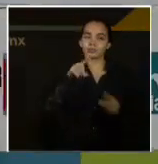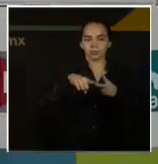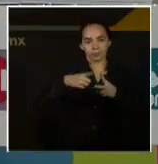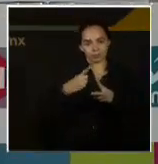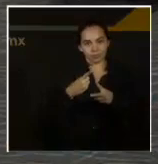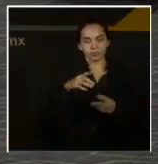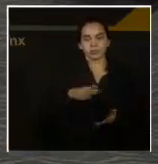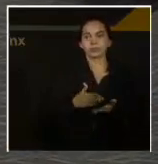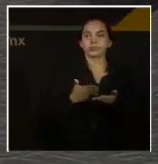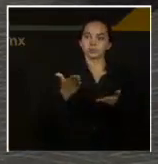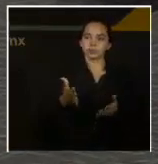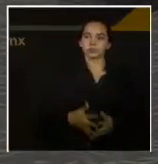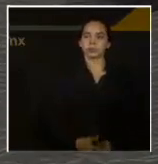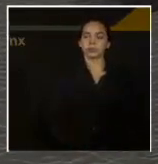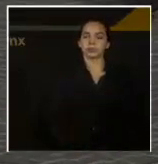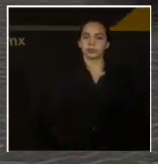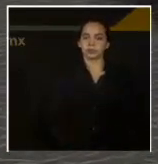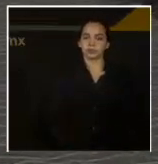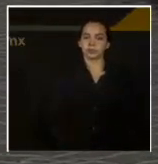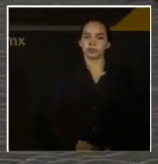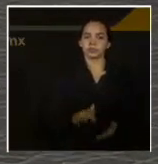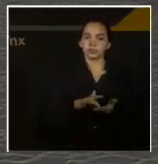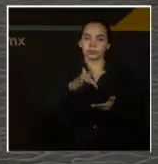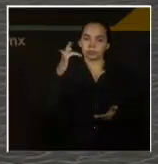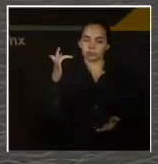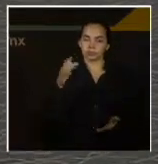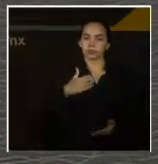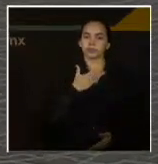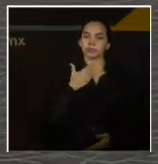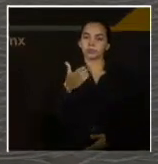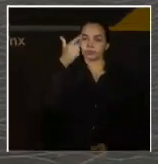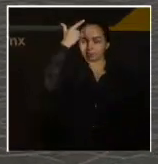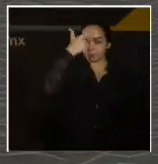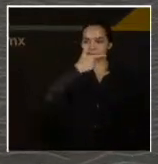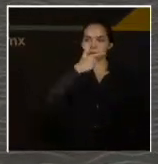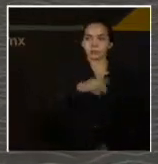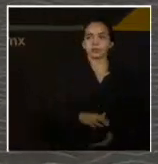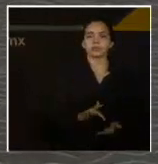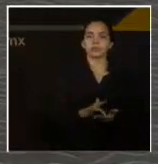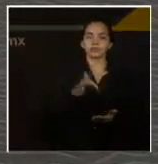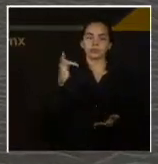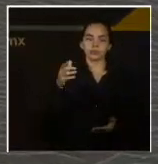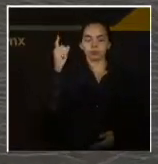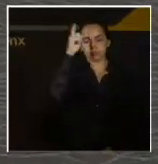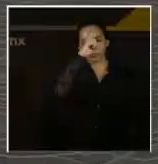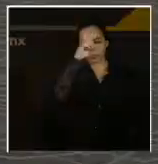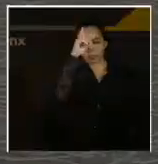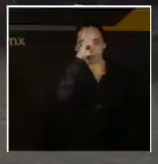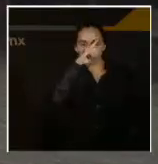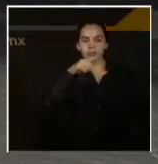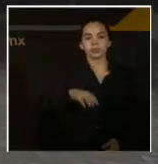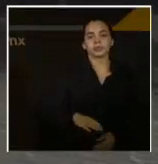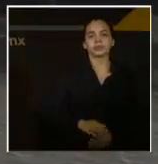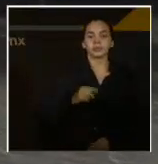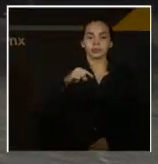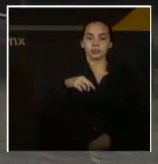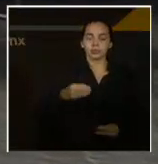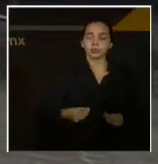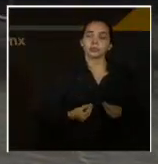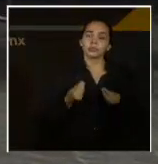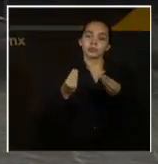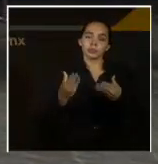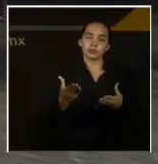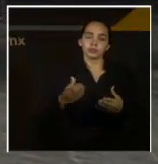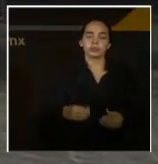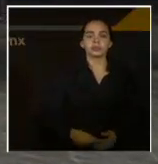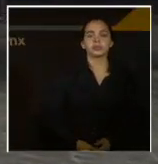Adelante, candidato. Muchísimas gracias. Muy buenas noches. Agradezco al Consejo Coordinador Empresarial la oportunidad que